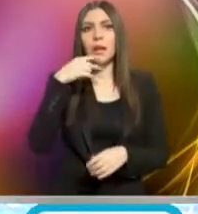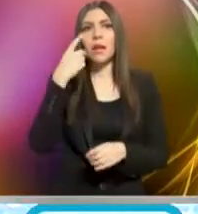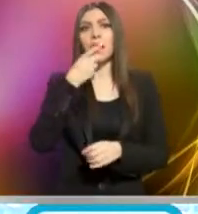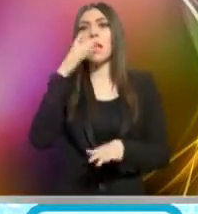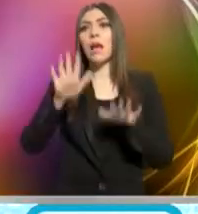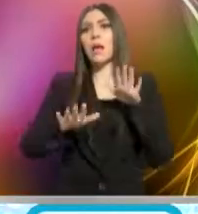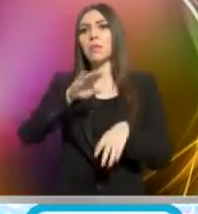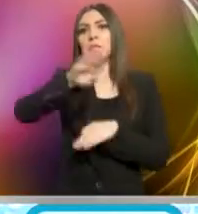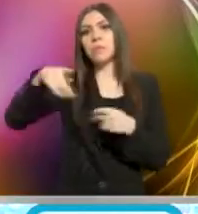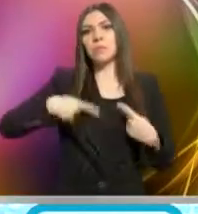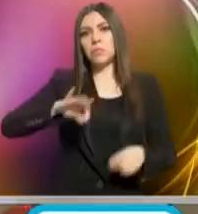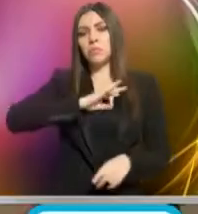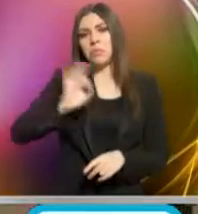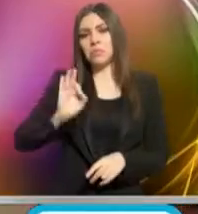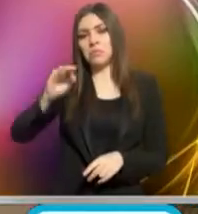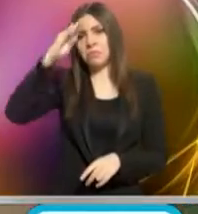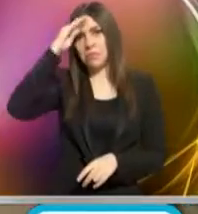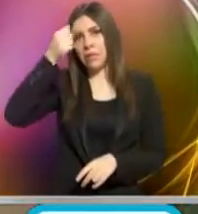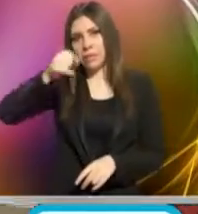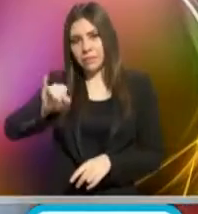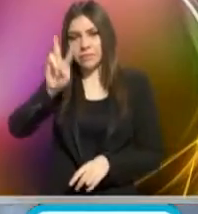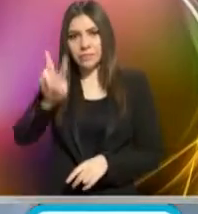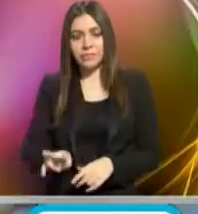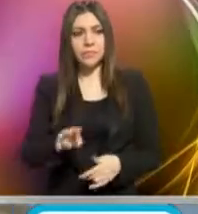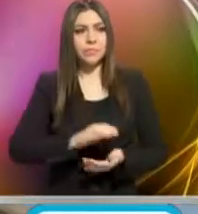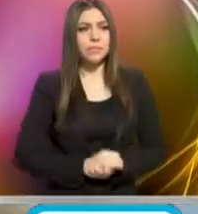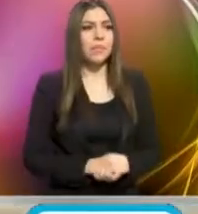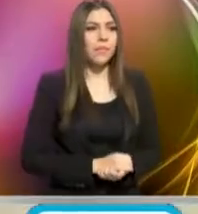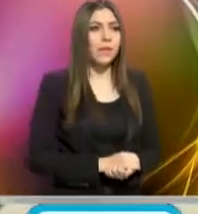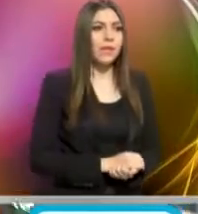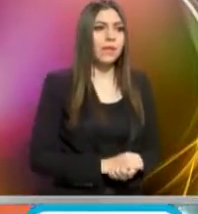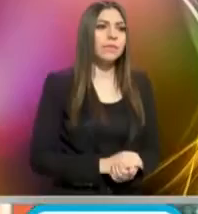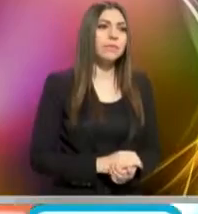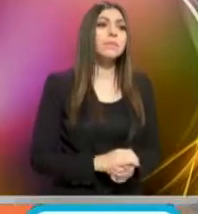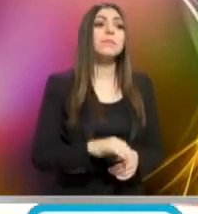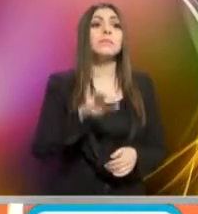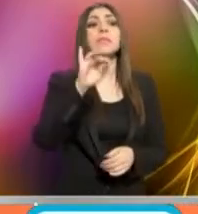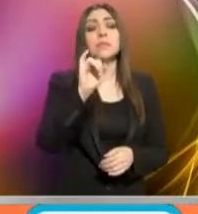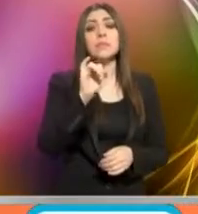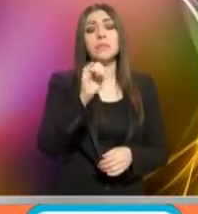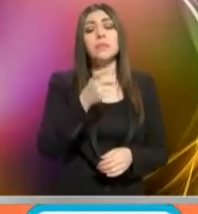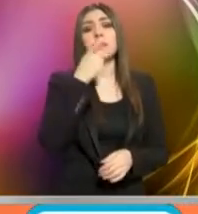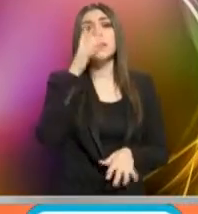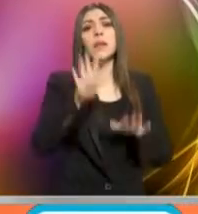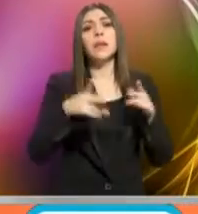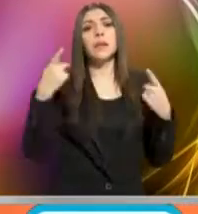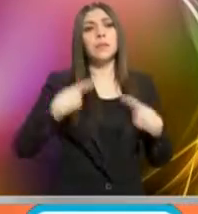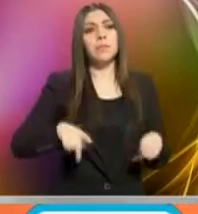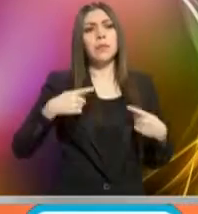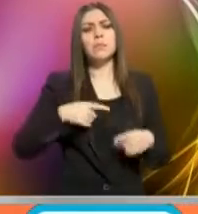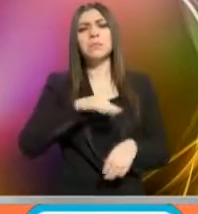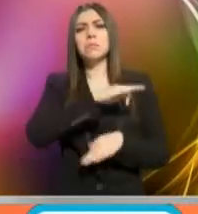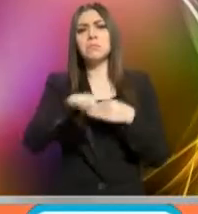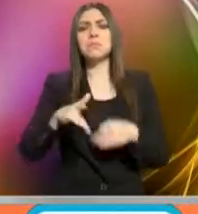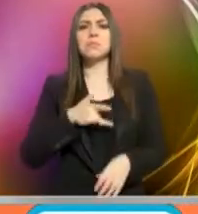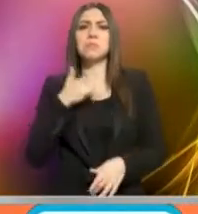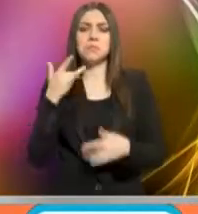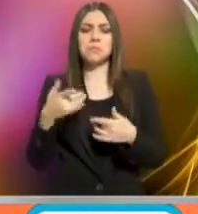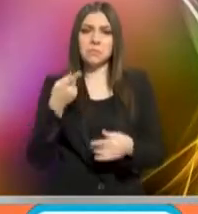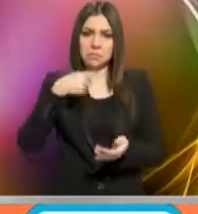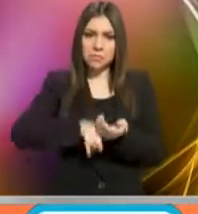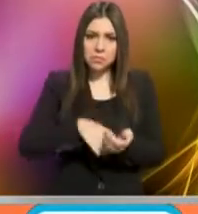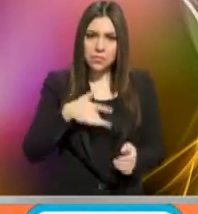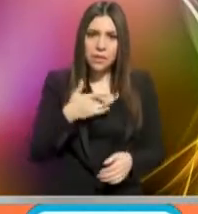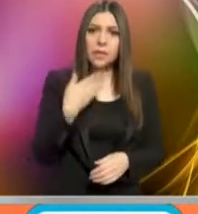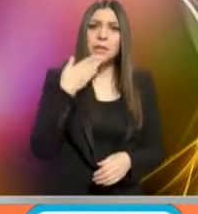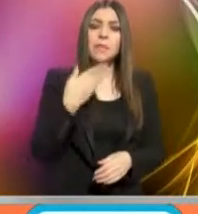puede parecer así, ¿no? Sí, y realmente yo iría un poco más allá, ¿no? O sea, la parte emocional está muy bien y hay que cuidarla, pero